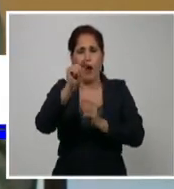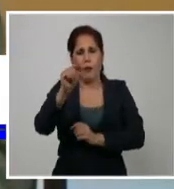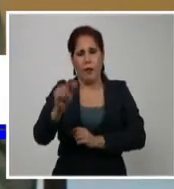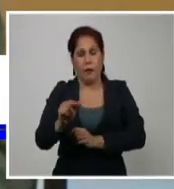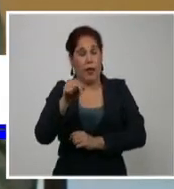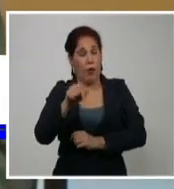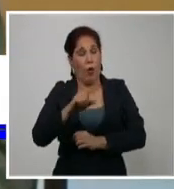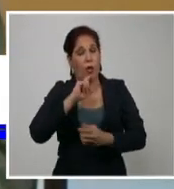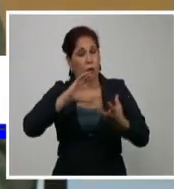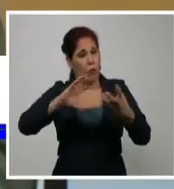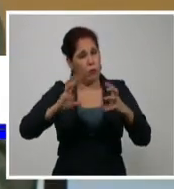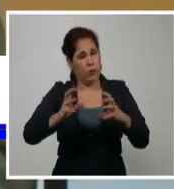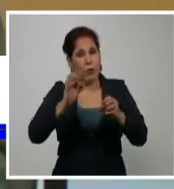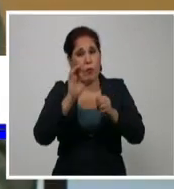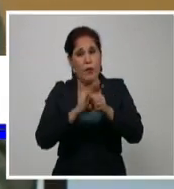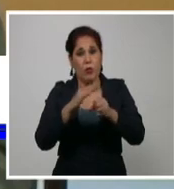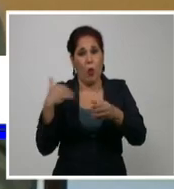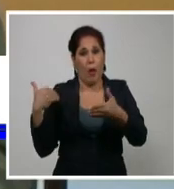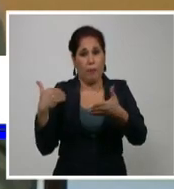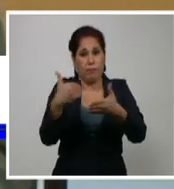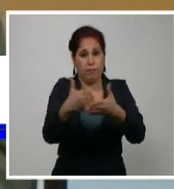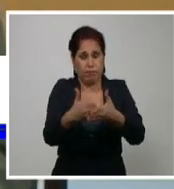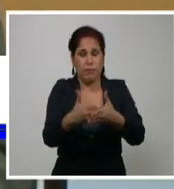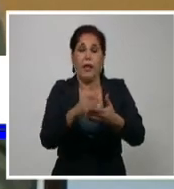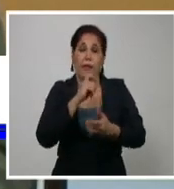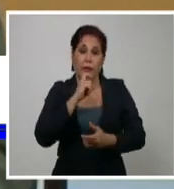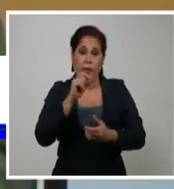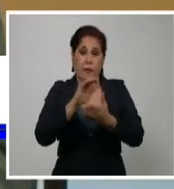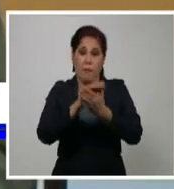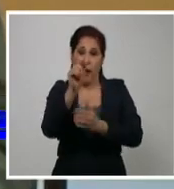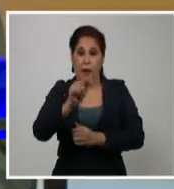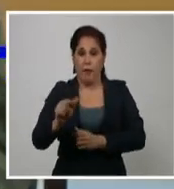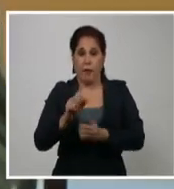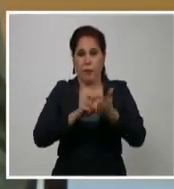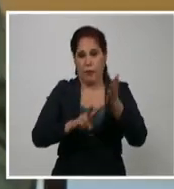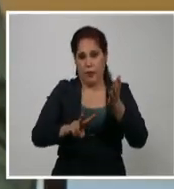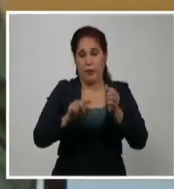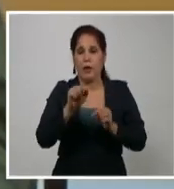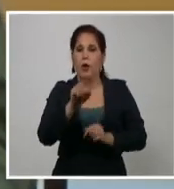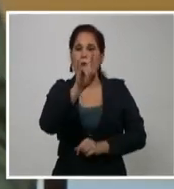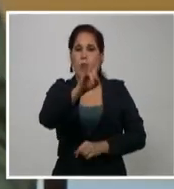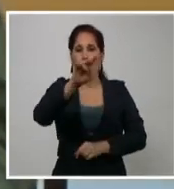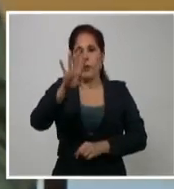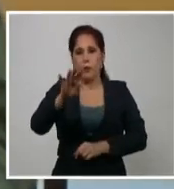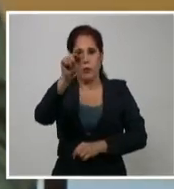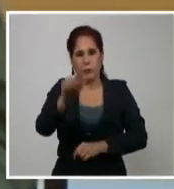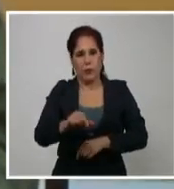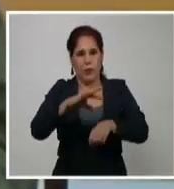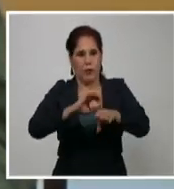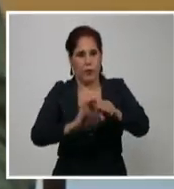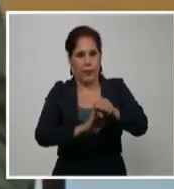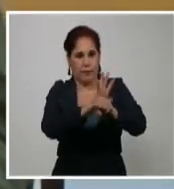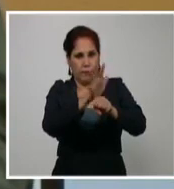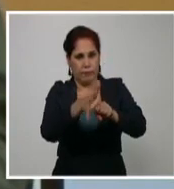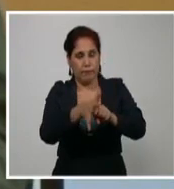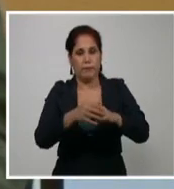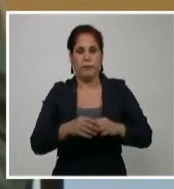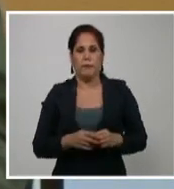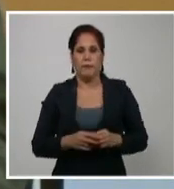más complejo desde el inicio de la pandemia en la provincia, con 94 casos confirmados.